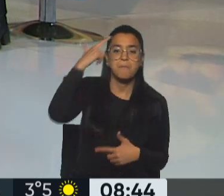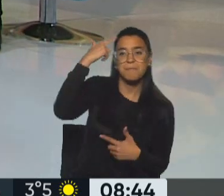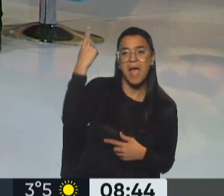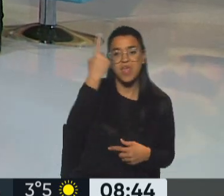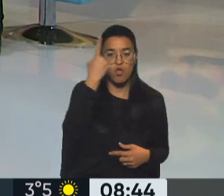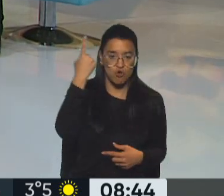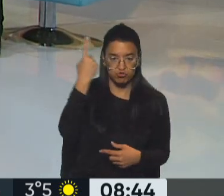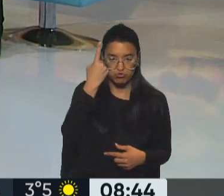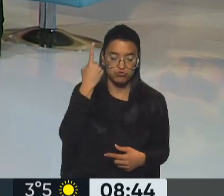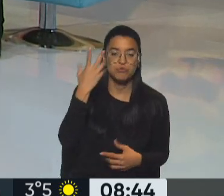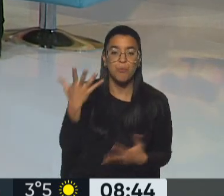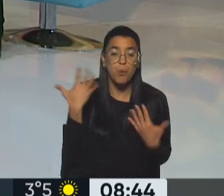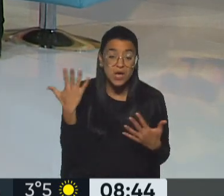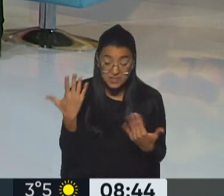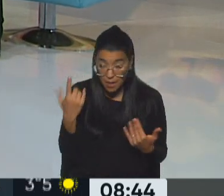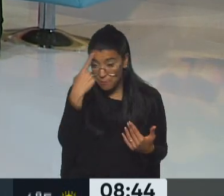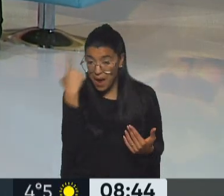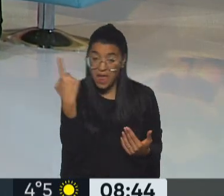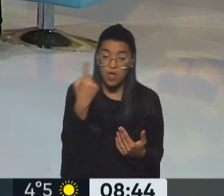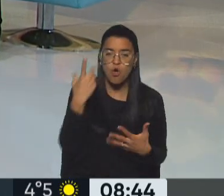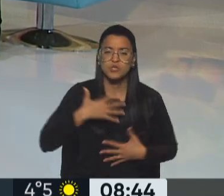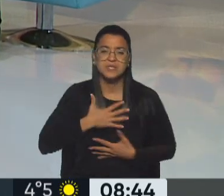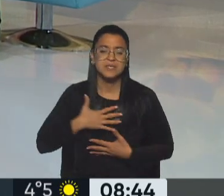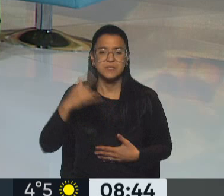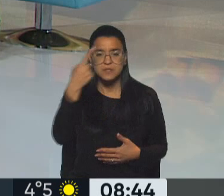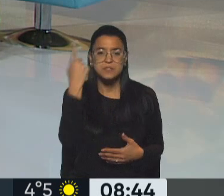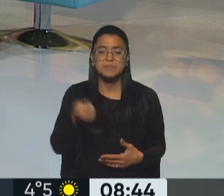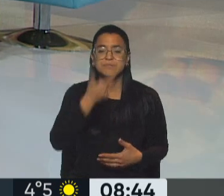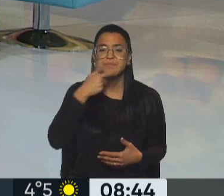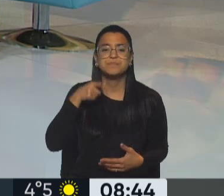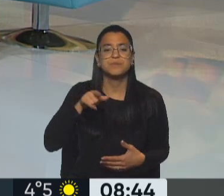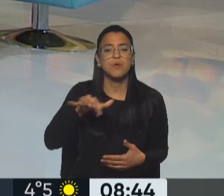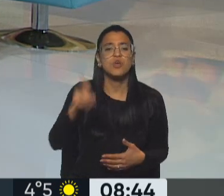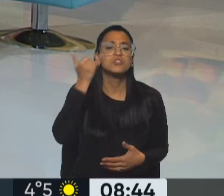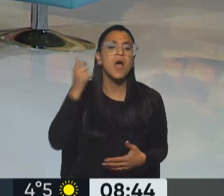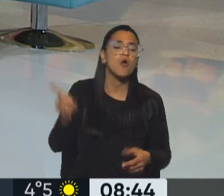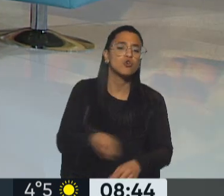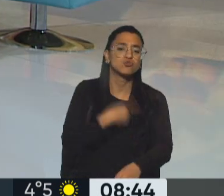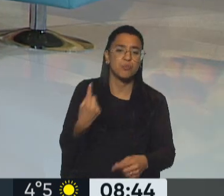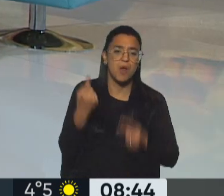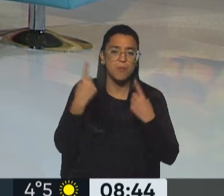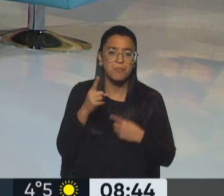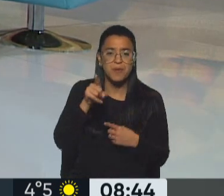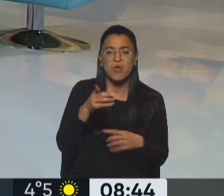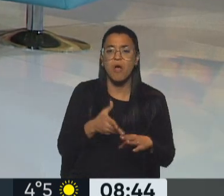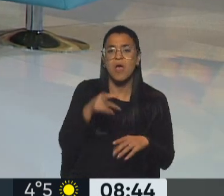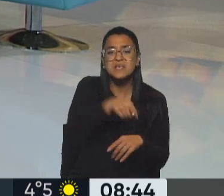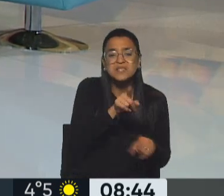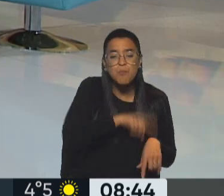¿es factible que uno se maree o tenga esa sensación si toma un antibiótico al que ya está acostumbrado pero que en ese momento no lo